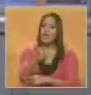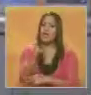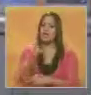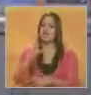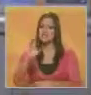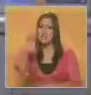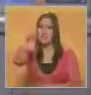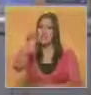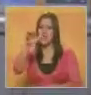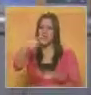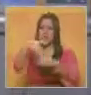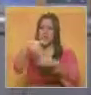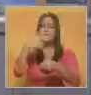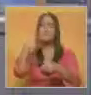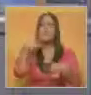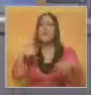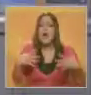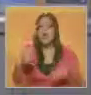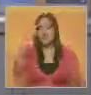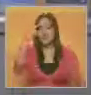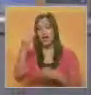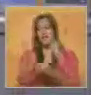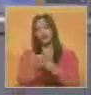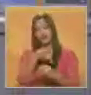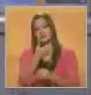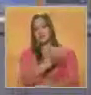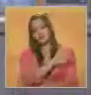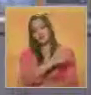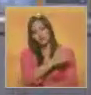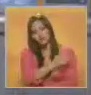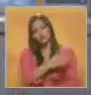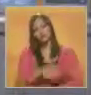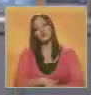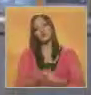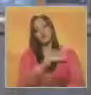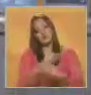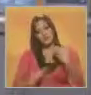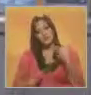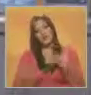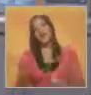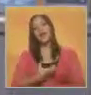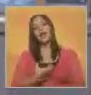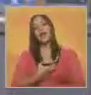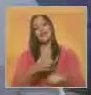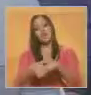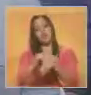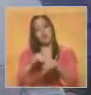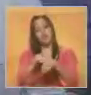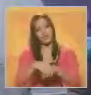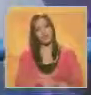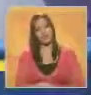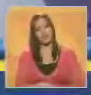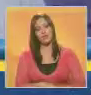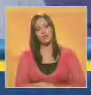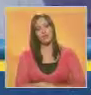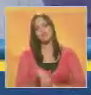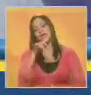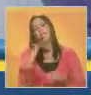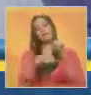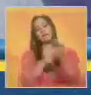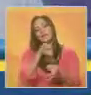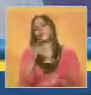Electoral que presente el cronograma de fechas para el desarrollo de las elecciones presidenciales de alcaldes y gobernadores. Ledezma reiteró que